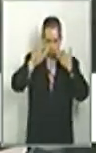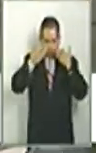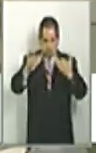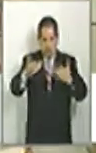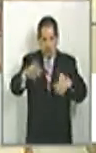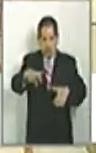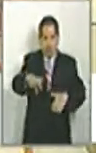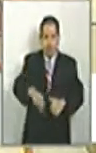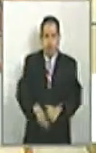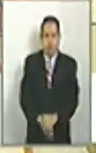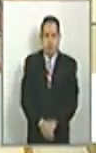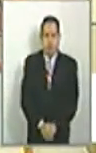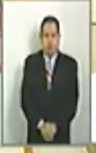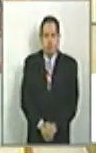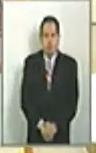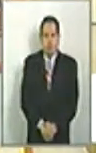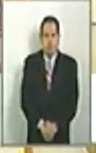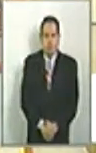respectiva.